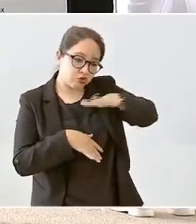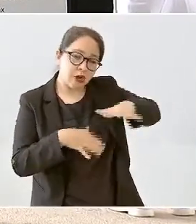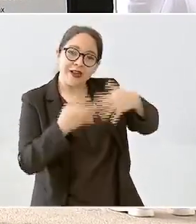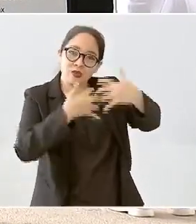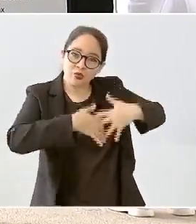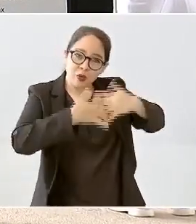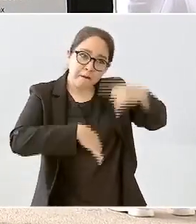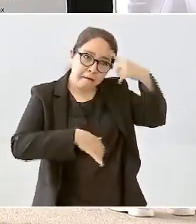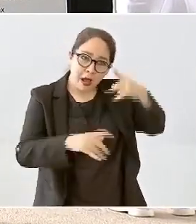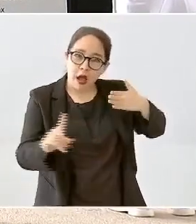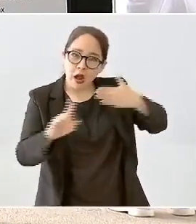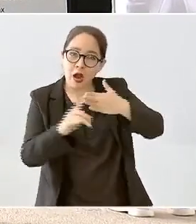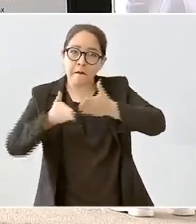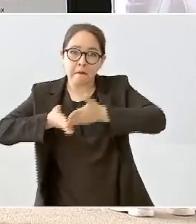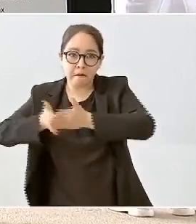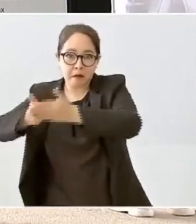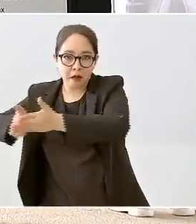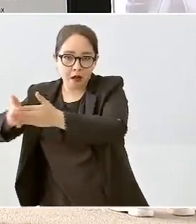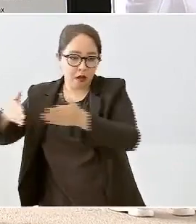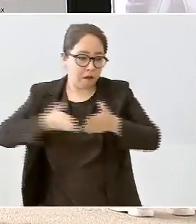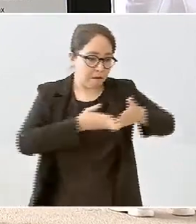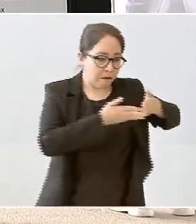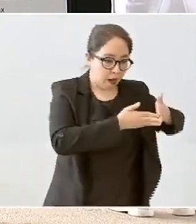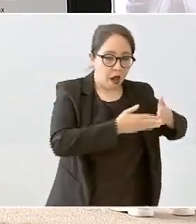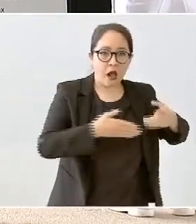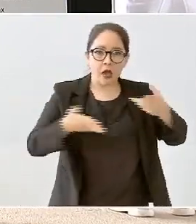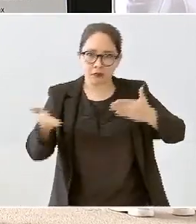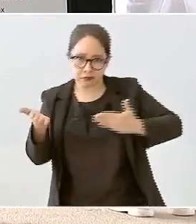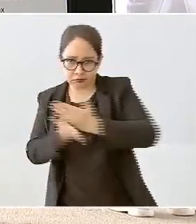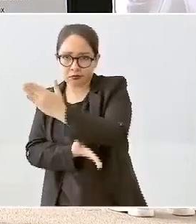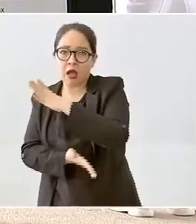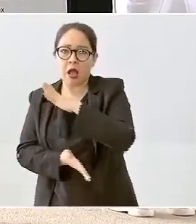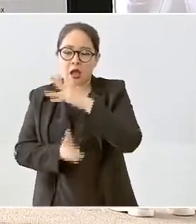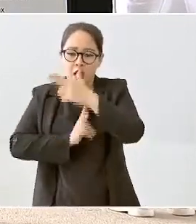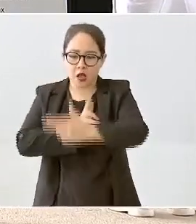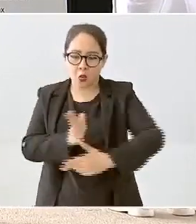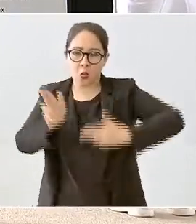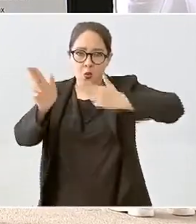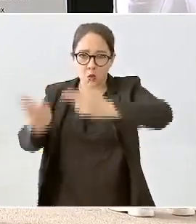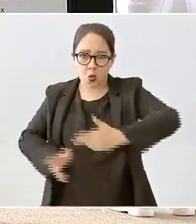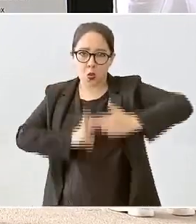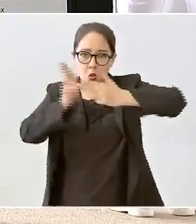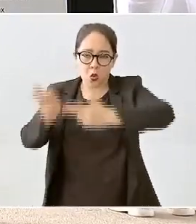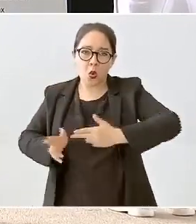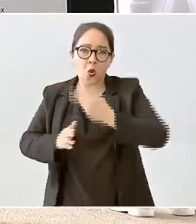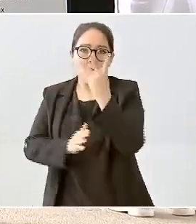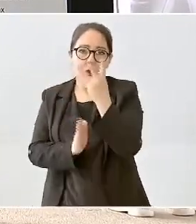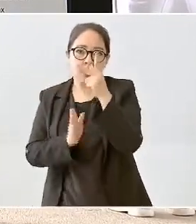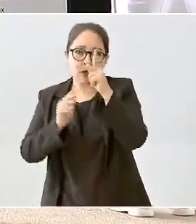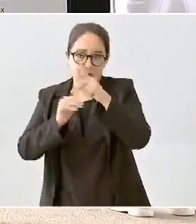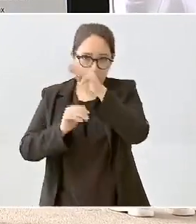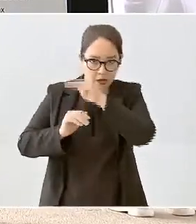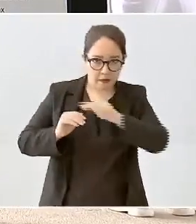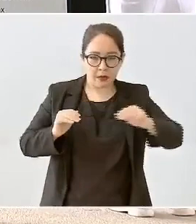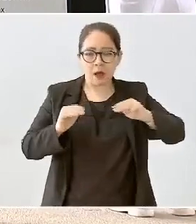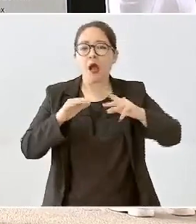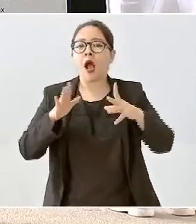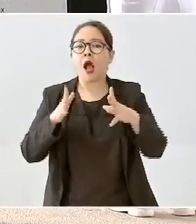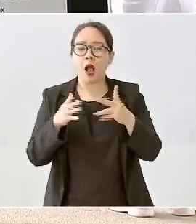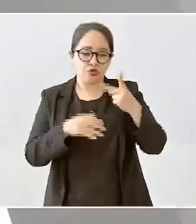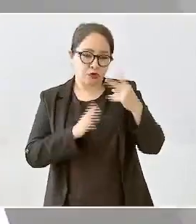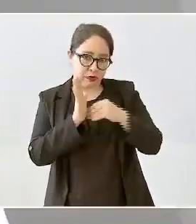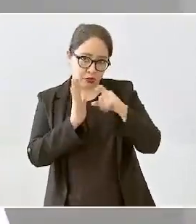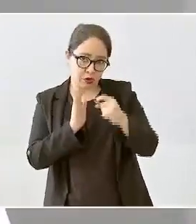la parte marítimo portuaria. Entonces, vamos a tener este acceso ferroviario de 4 kilómetros que vamos a iniciar este año. Junto con